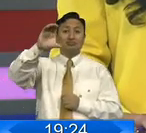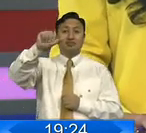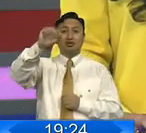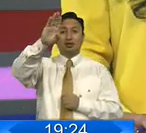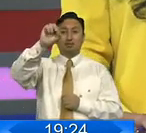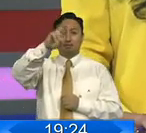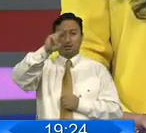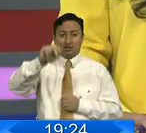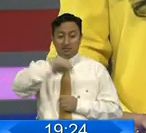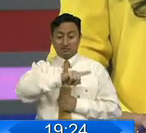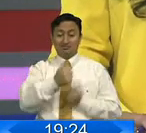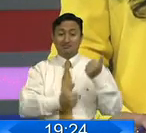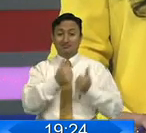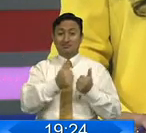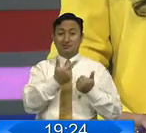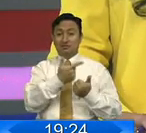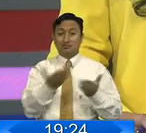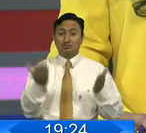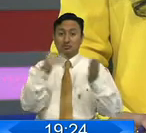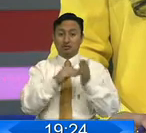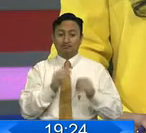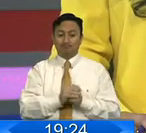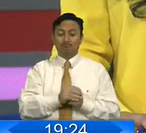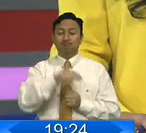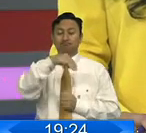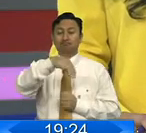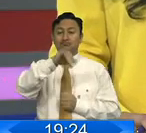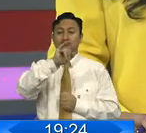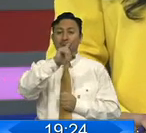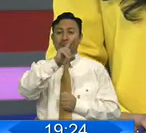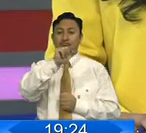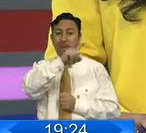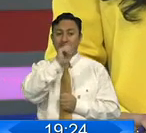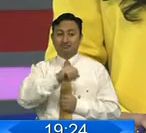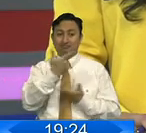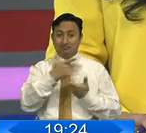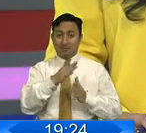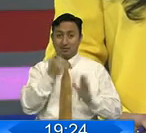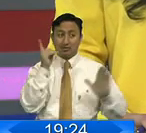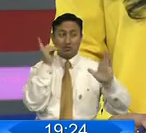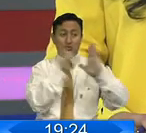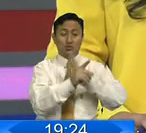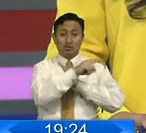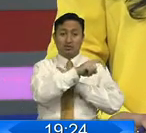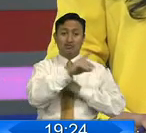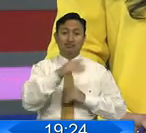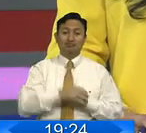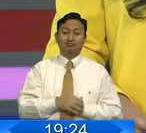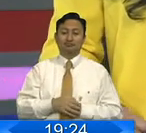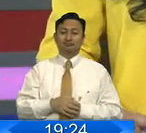la reelección. Miriam Jara presentó formalmente la denuncia en la Fiscalía Provincial de la SUAY.